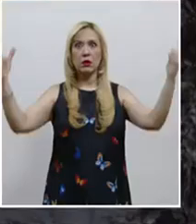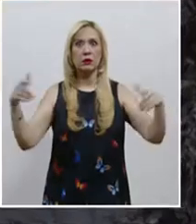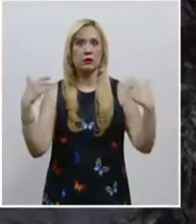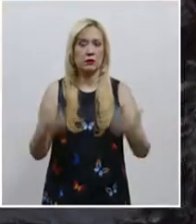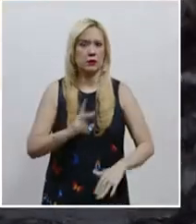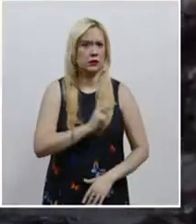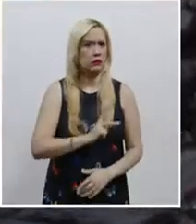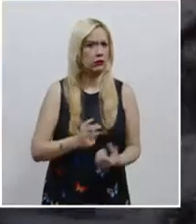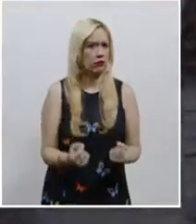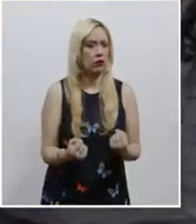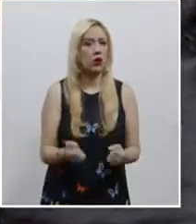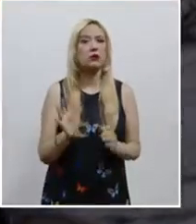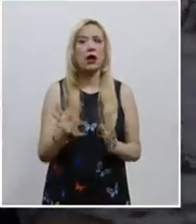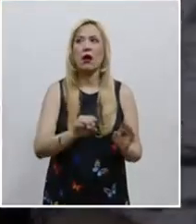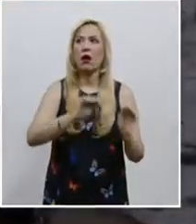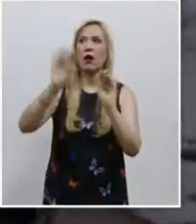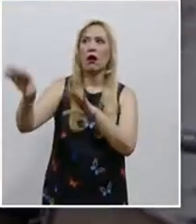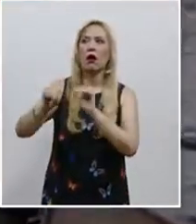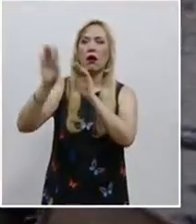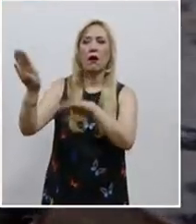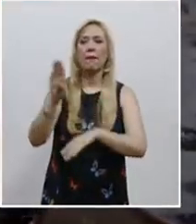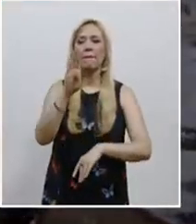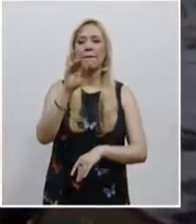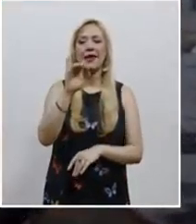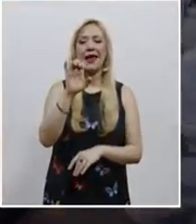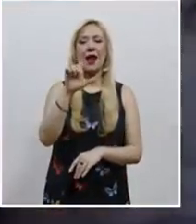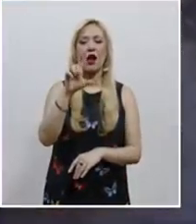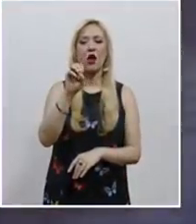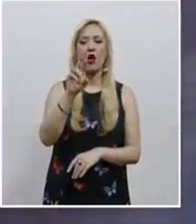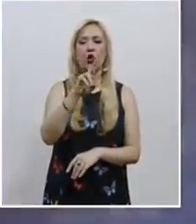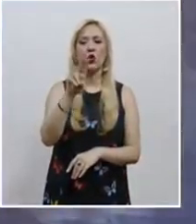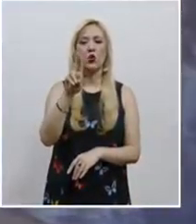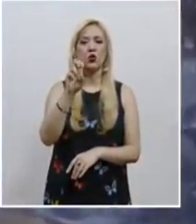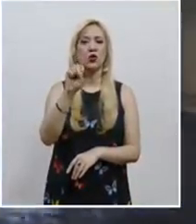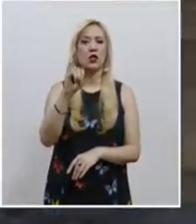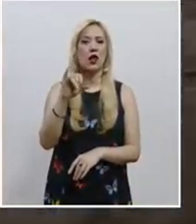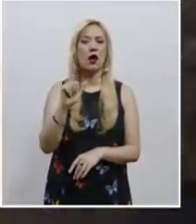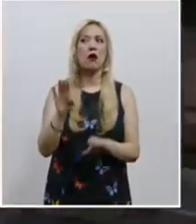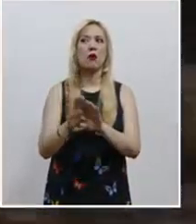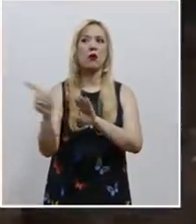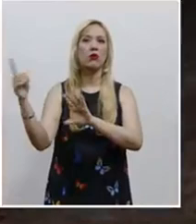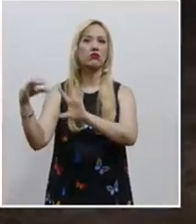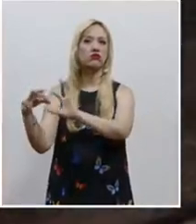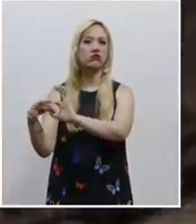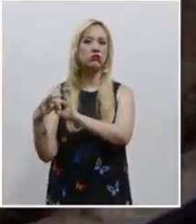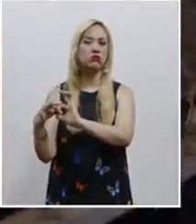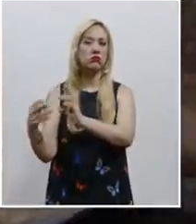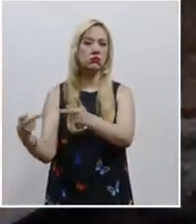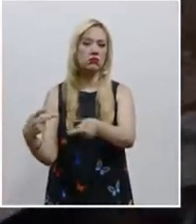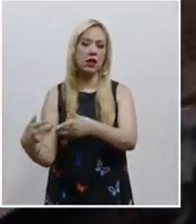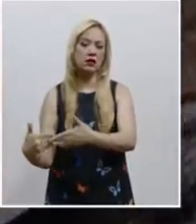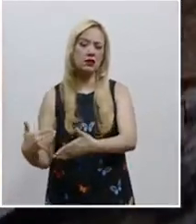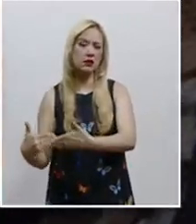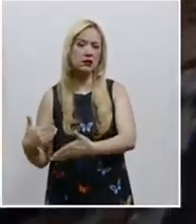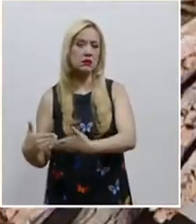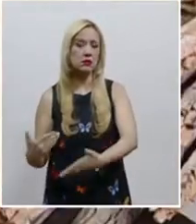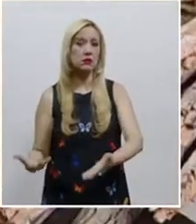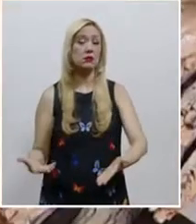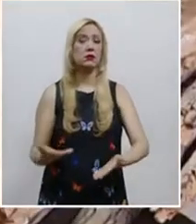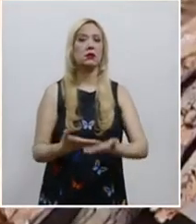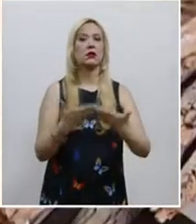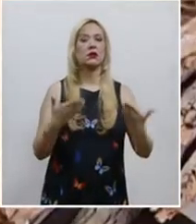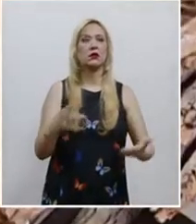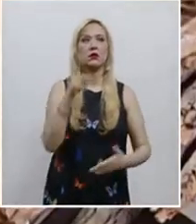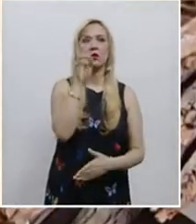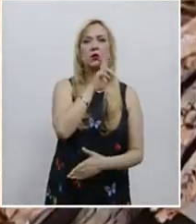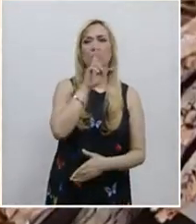a la vecina Bielorrusia, lo que se ha considerado como una provocación. Mientras que en Rusia, los diputados aprobaron una enmienda con la que